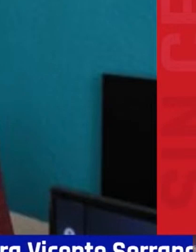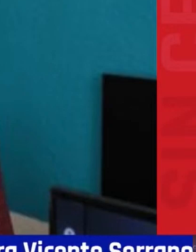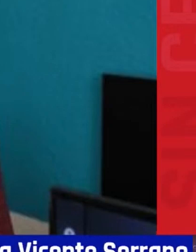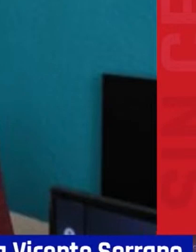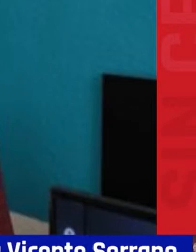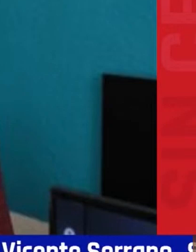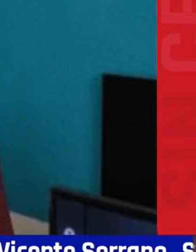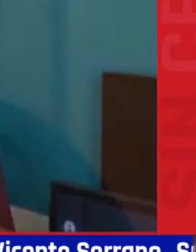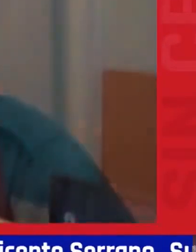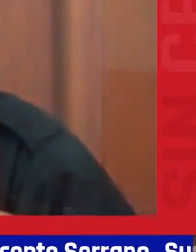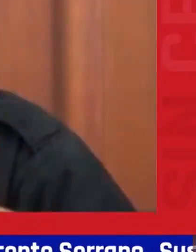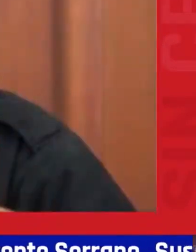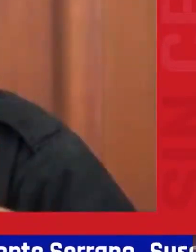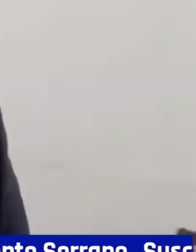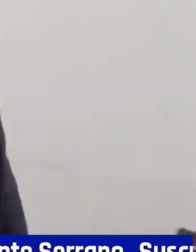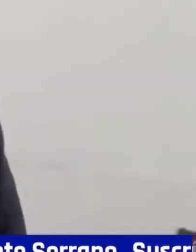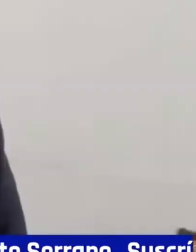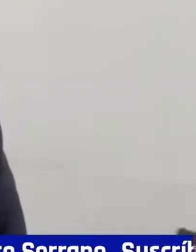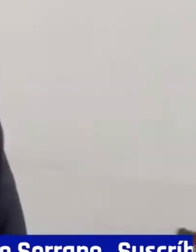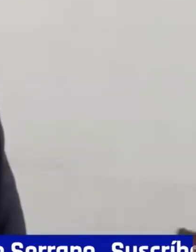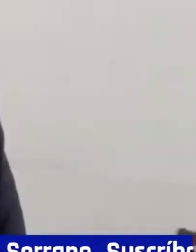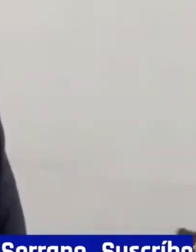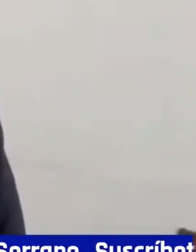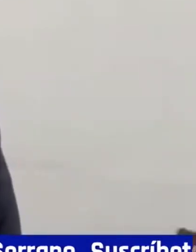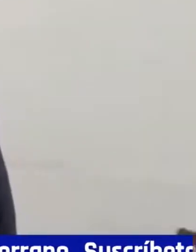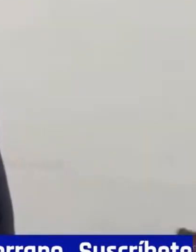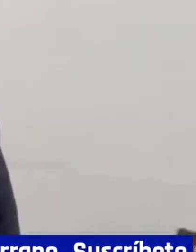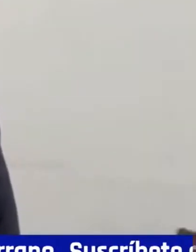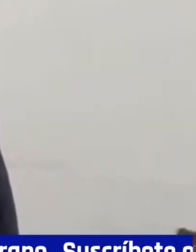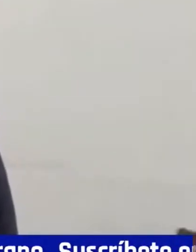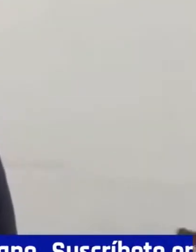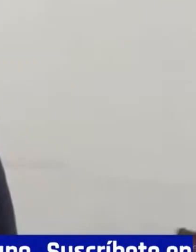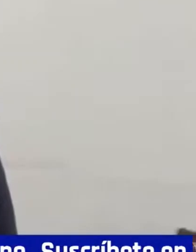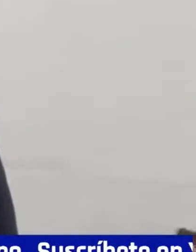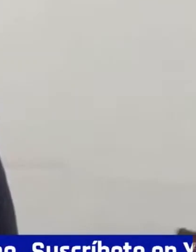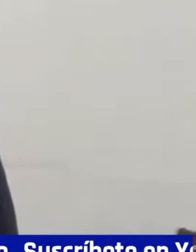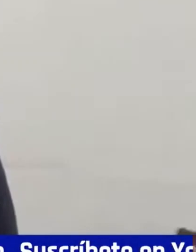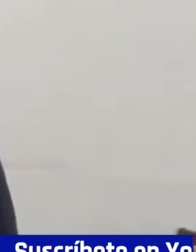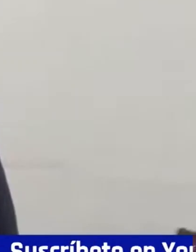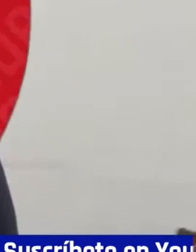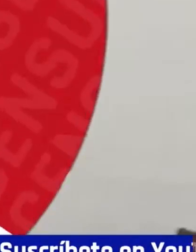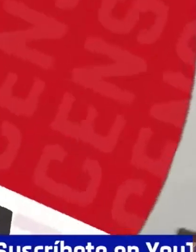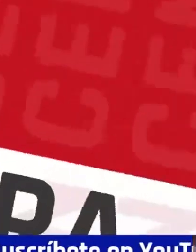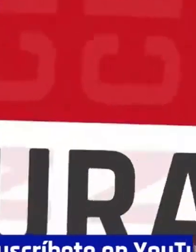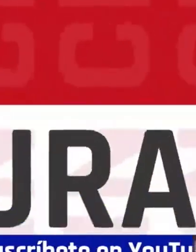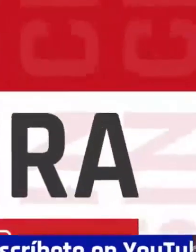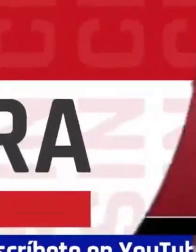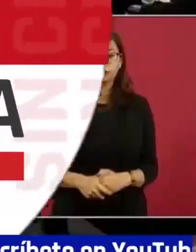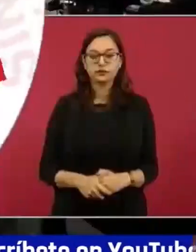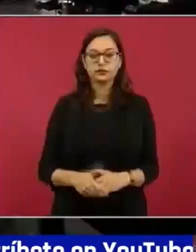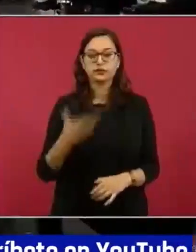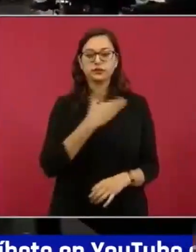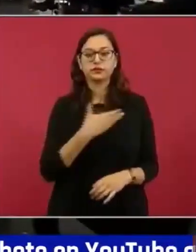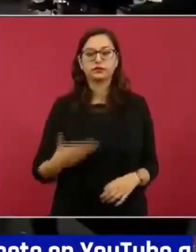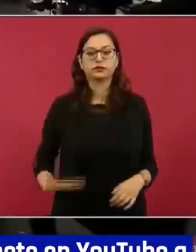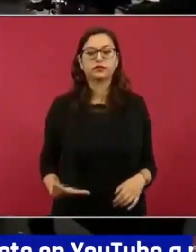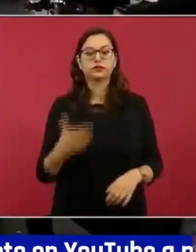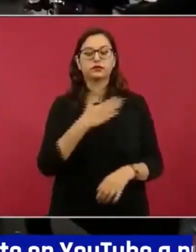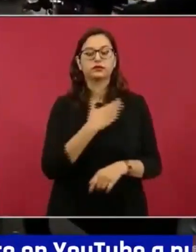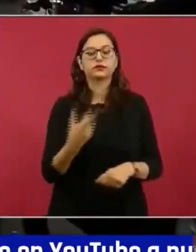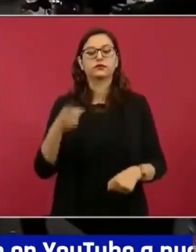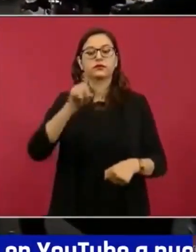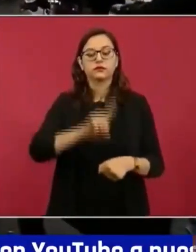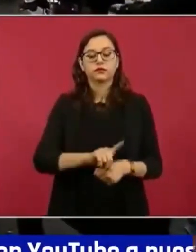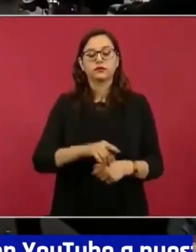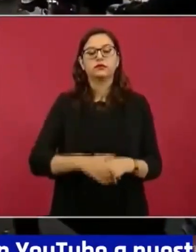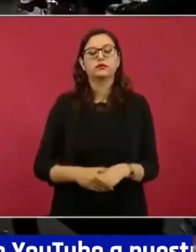pidió que no se hable de esto por el momento. Así lo dijo el presidente. Muy buenos días, Omar Niño, de O